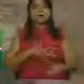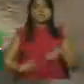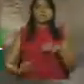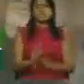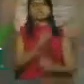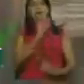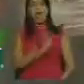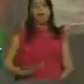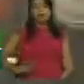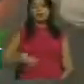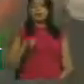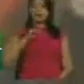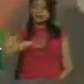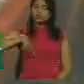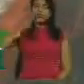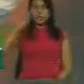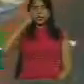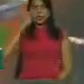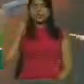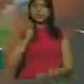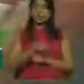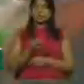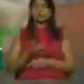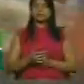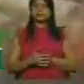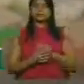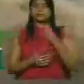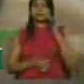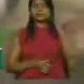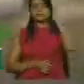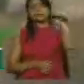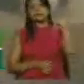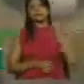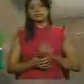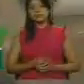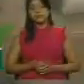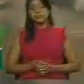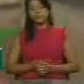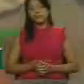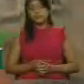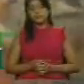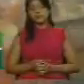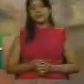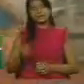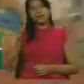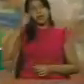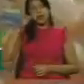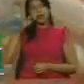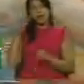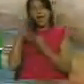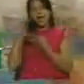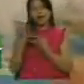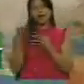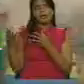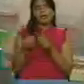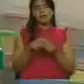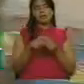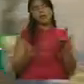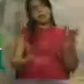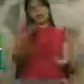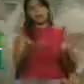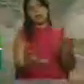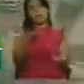y precisamente recordamos cómo hubo que agarrar las camas, cómo hubo que agarrar los pupitres que estaban en las escuelas para usarlos de combustible